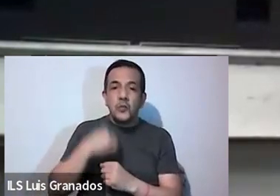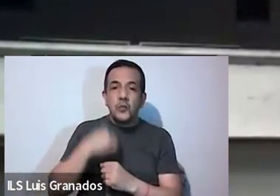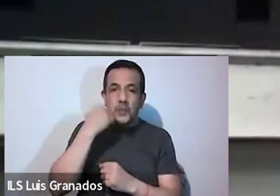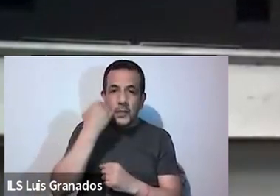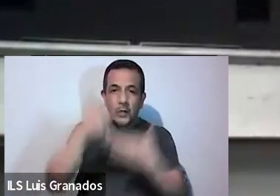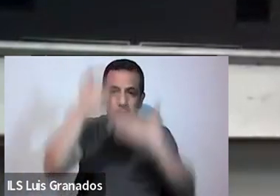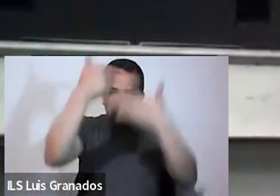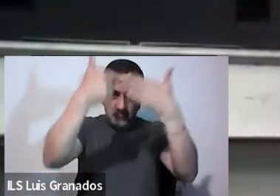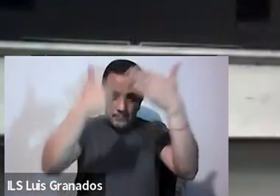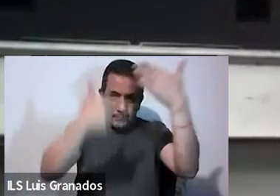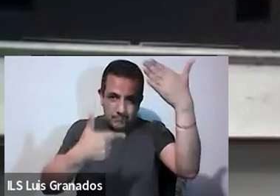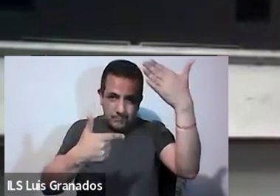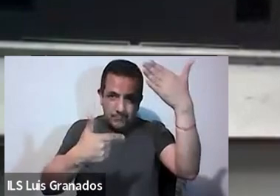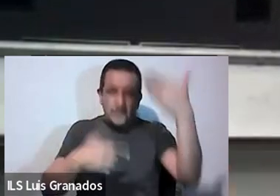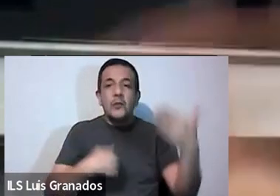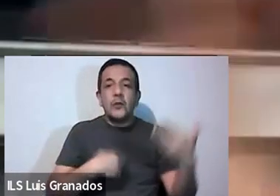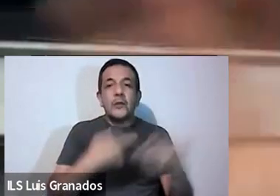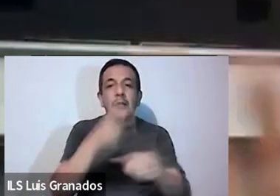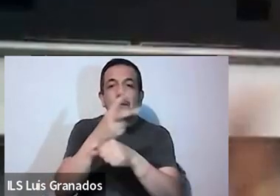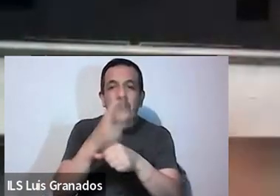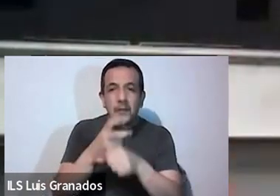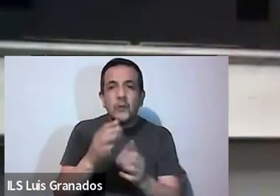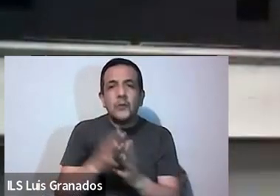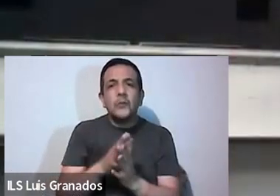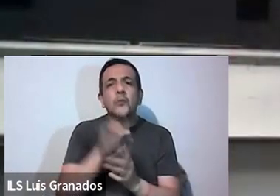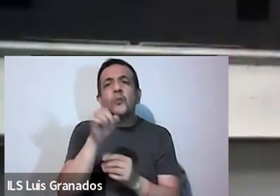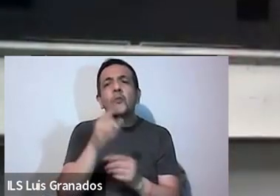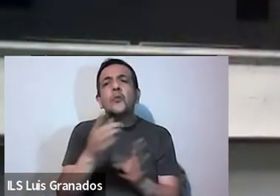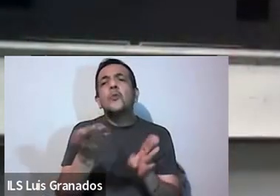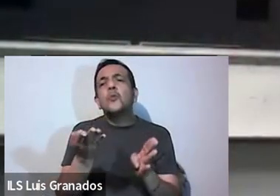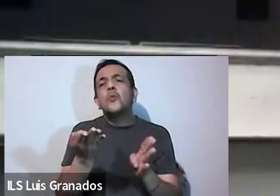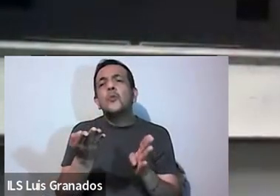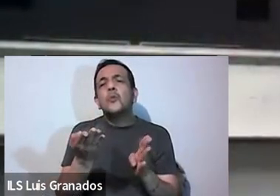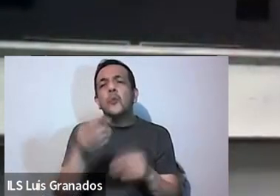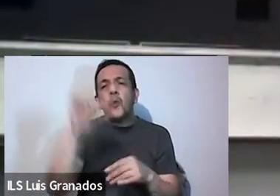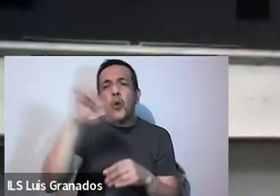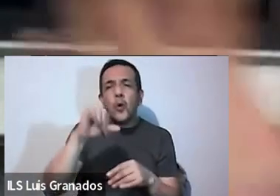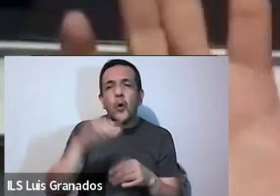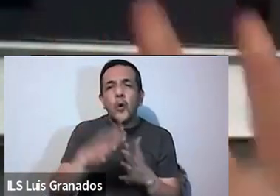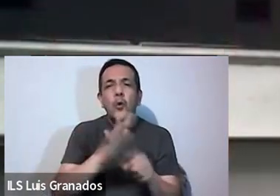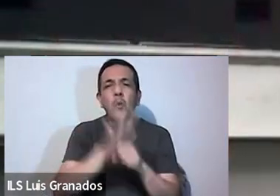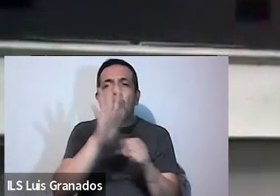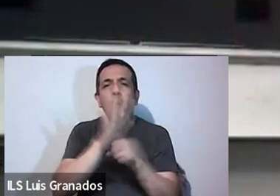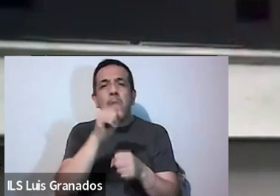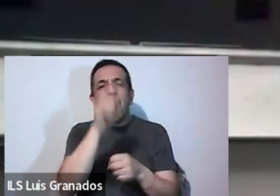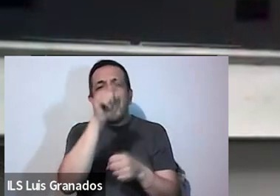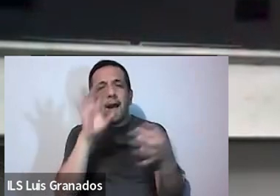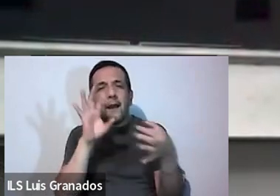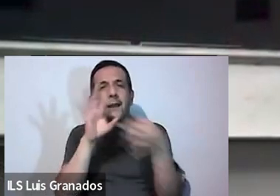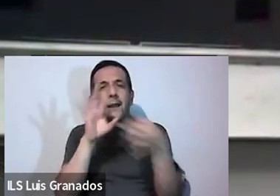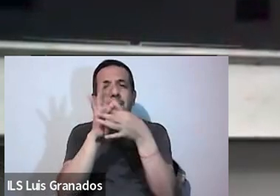checklist que voy a poner a continuación, ¿a qué te parecerías más el día de hoy? Porque a todos nos puede pasar,